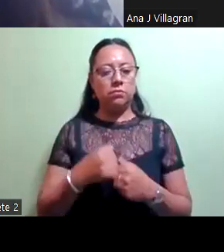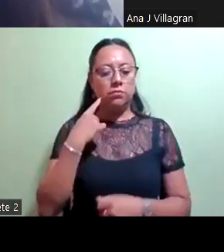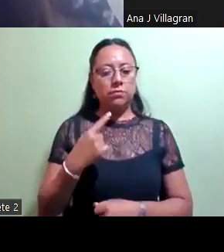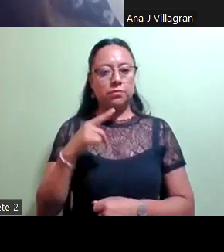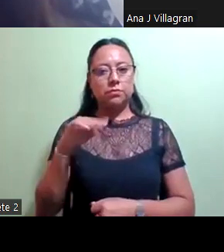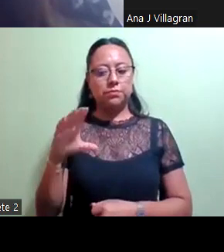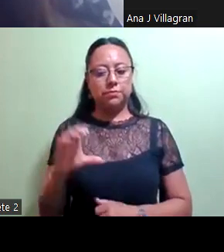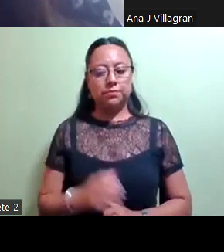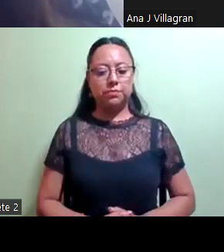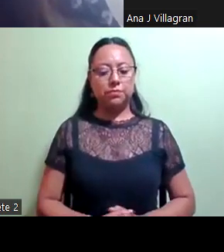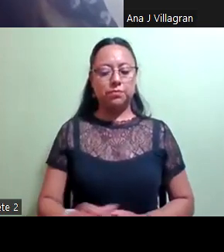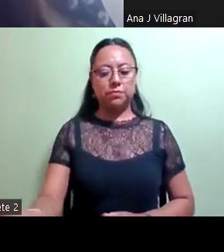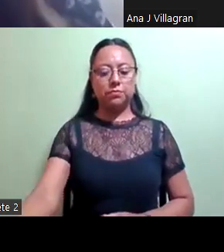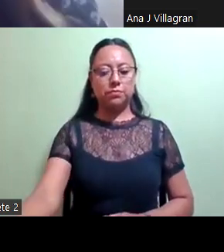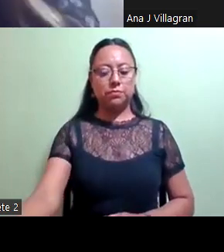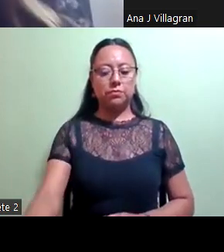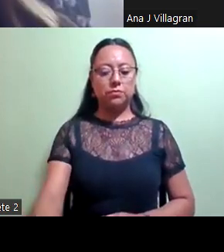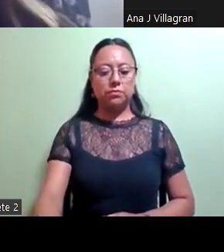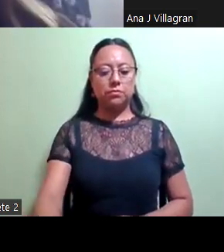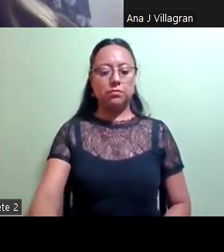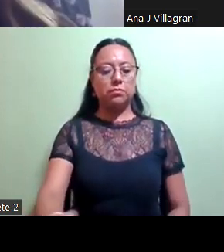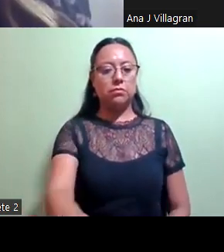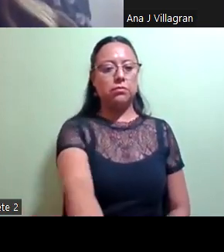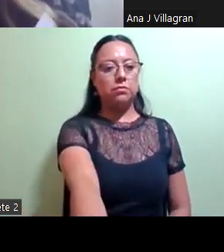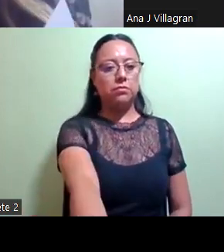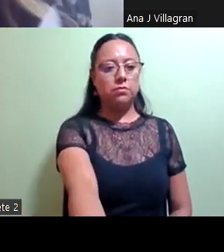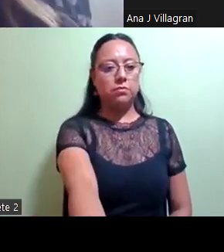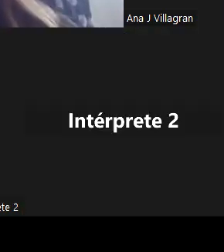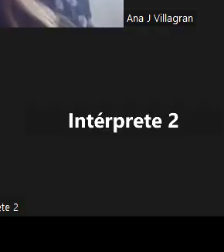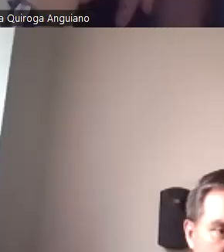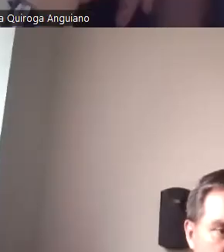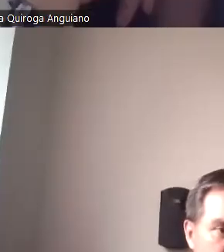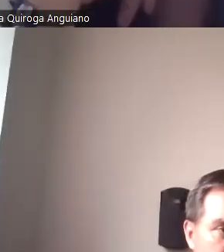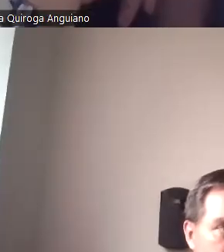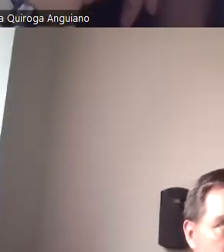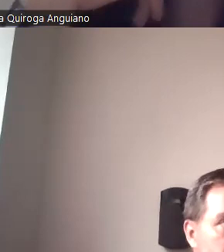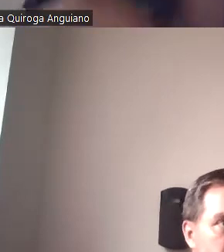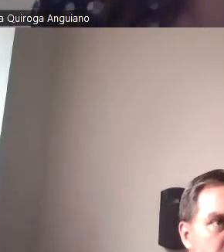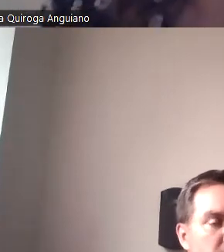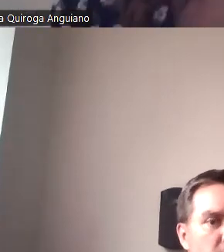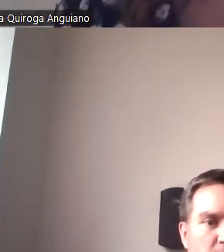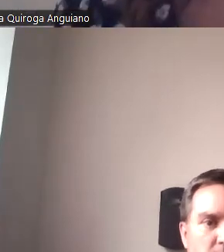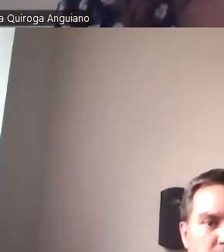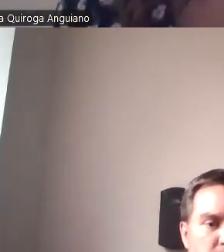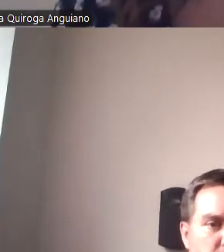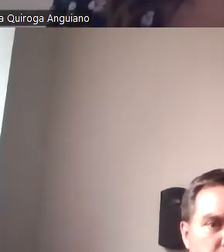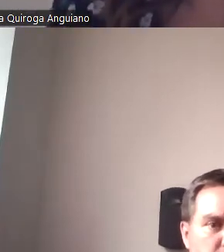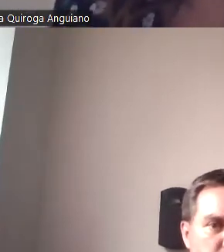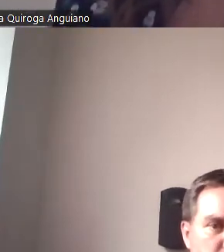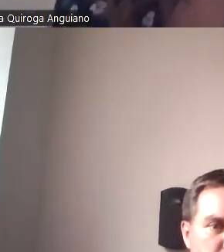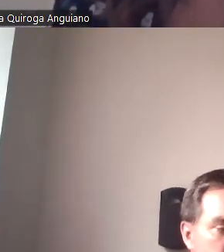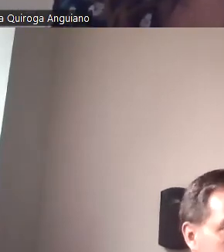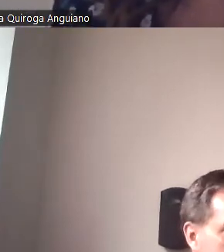Gracias, diputada secretaria. El dictamen que está a discusión atiende a 11 iniciativas turnadas a la Comisión de Bienestar